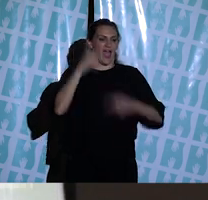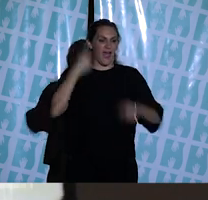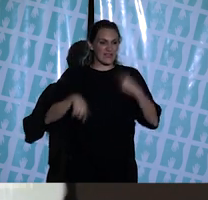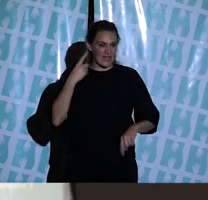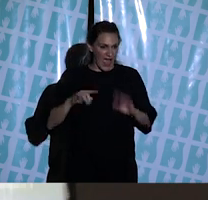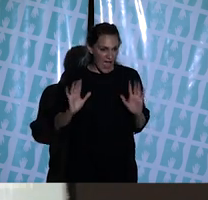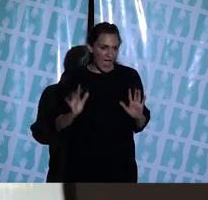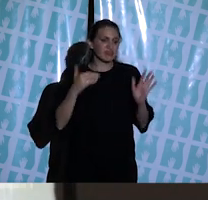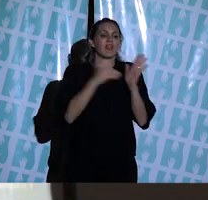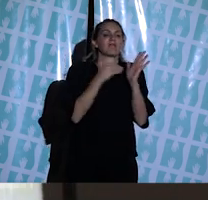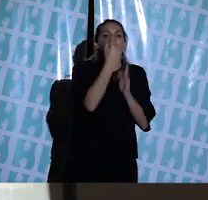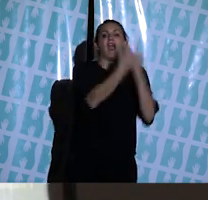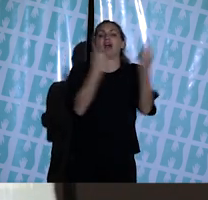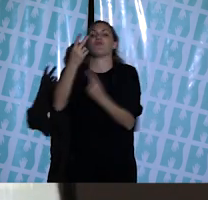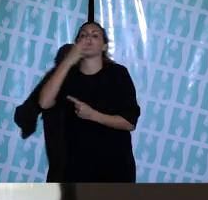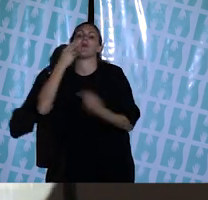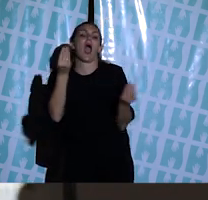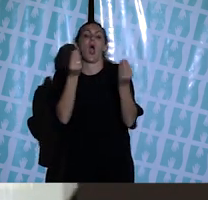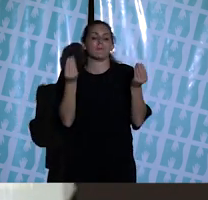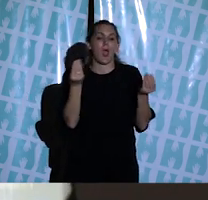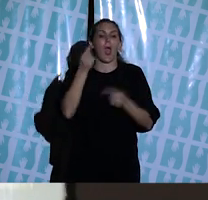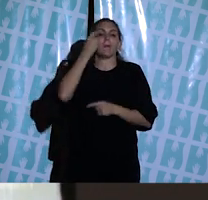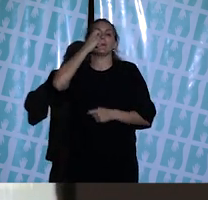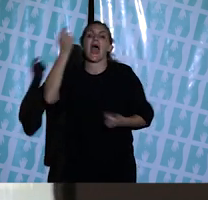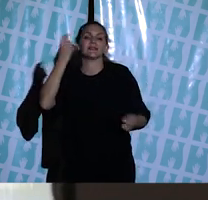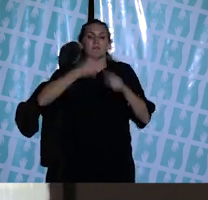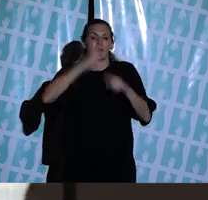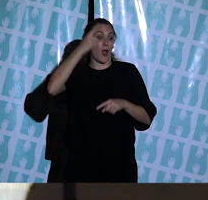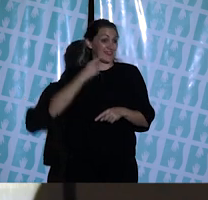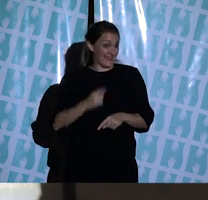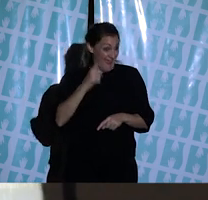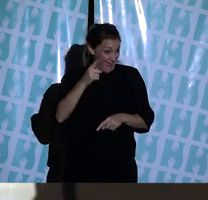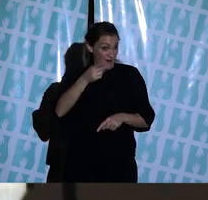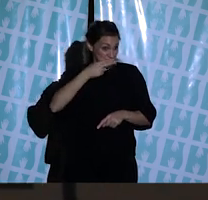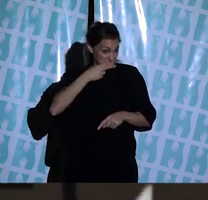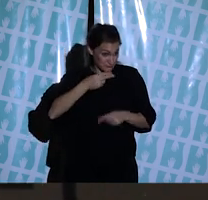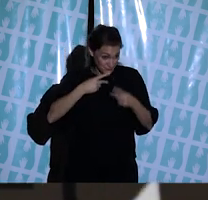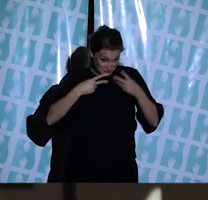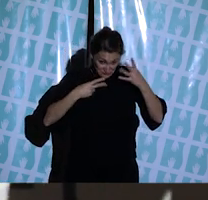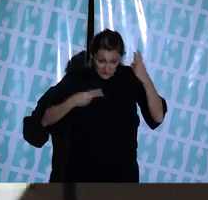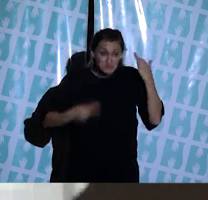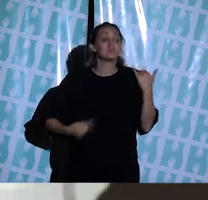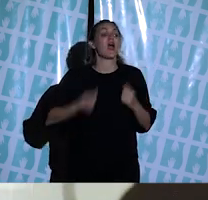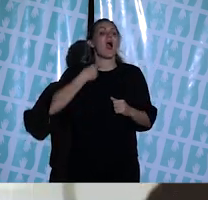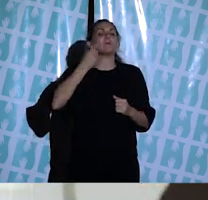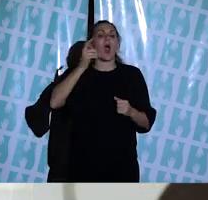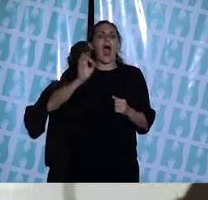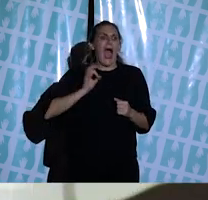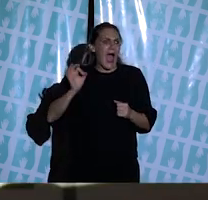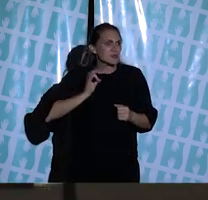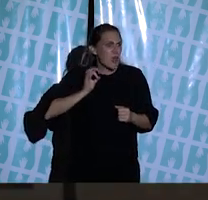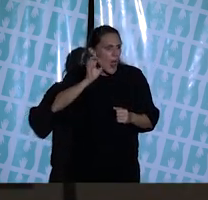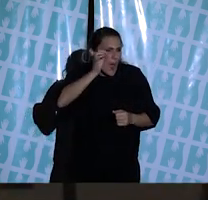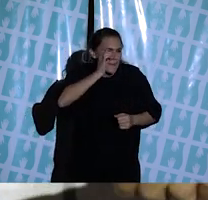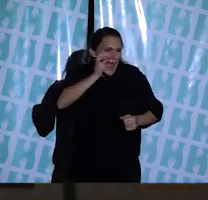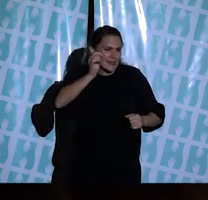Depende cómo fume cada uno. Imagínense si son 20 por día, durante 10, 20, 30 años, cómo